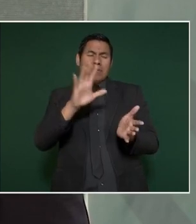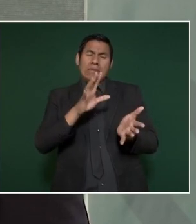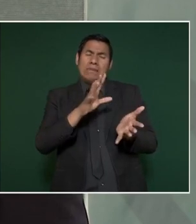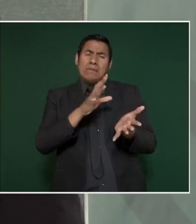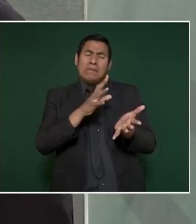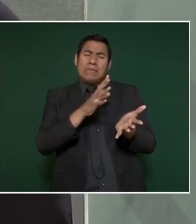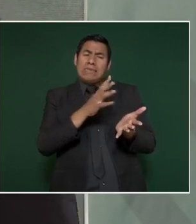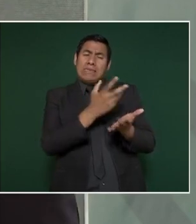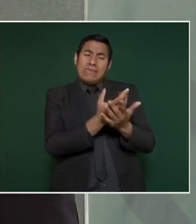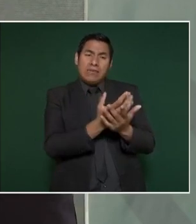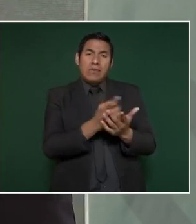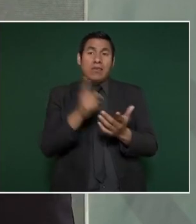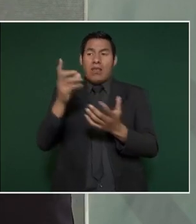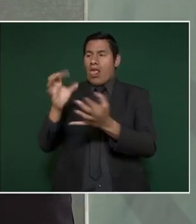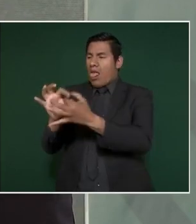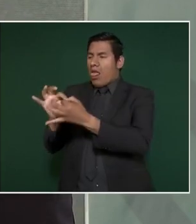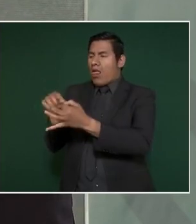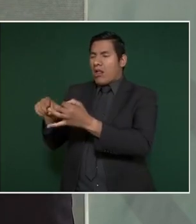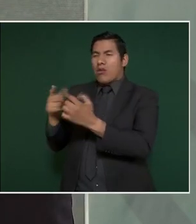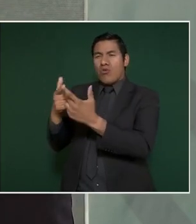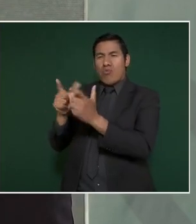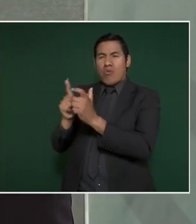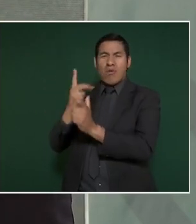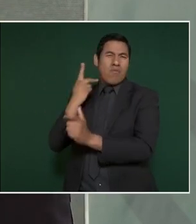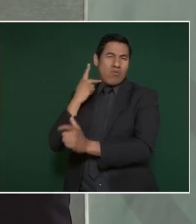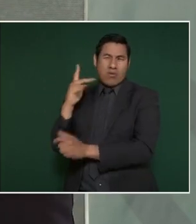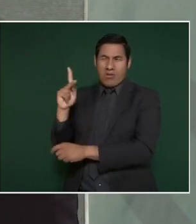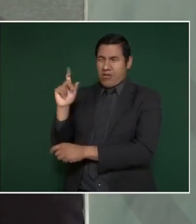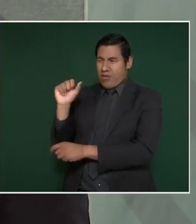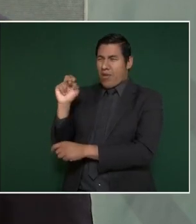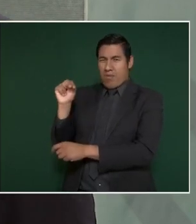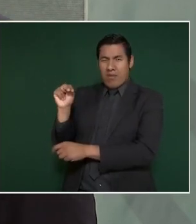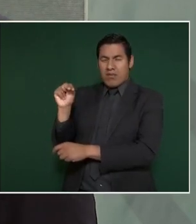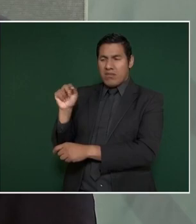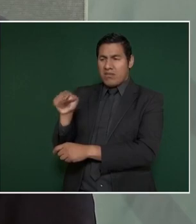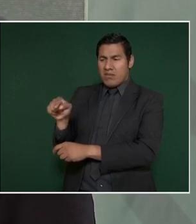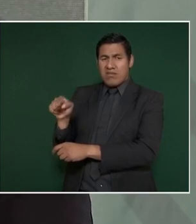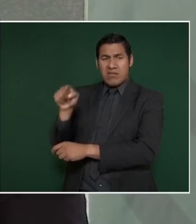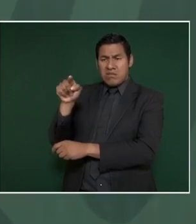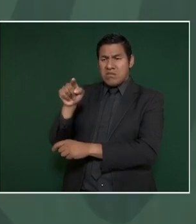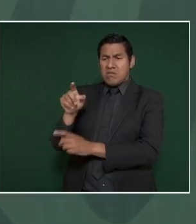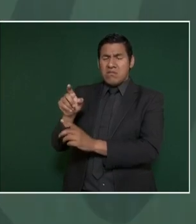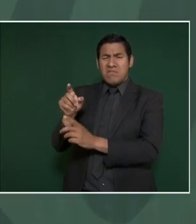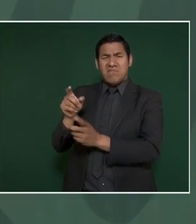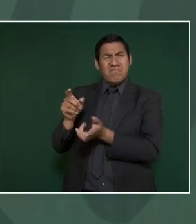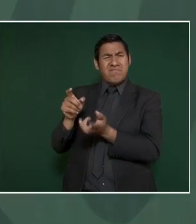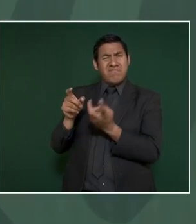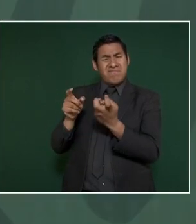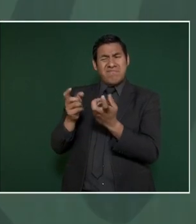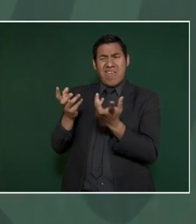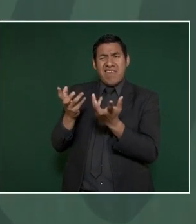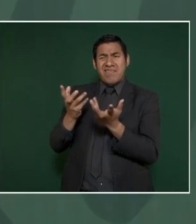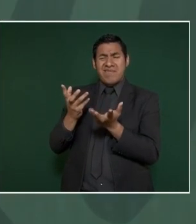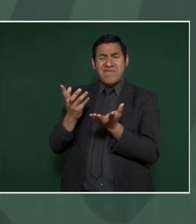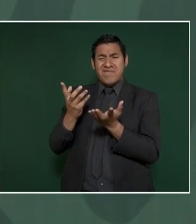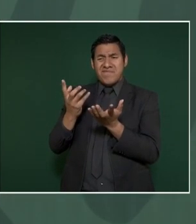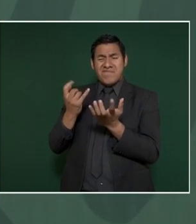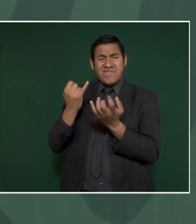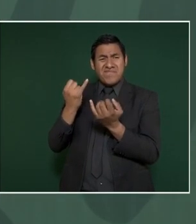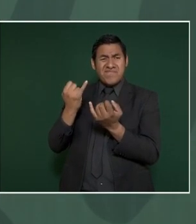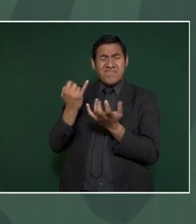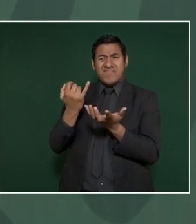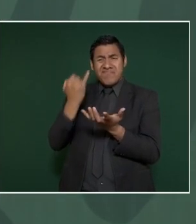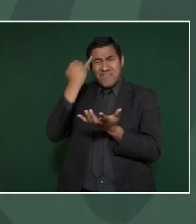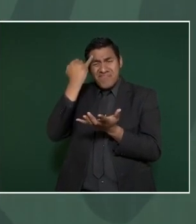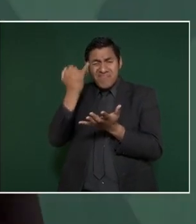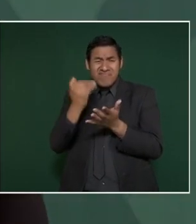Aliados del pan haciendo estas maniobras